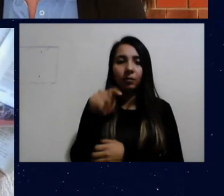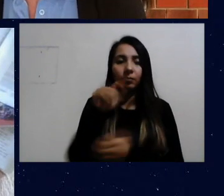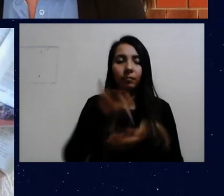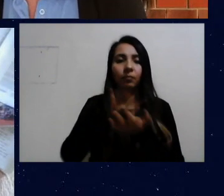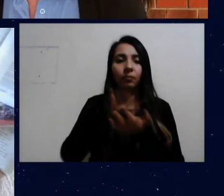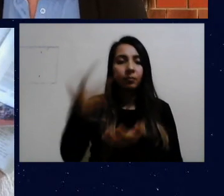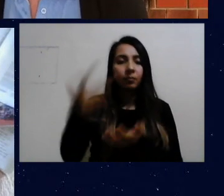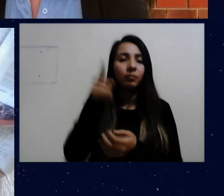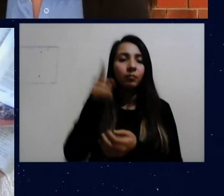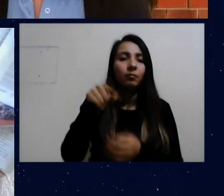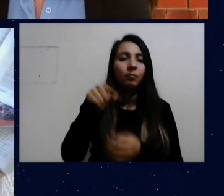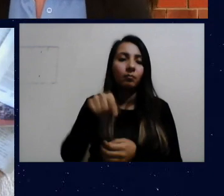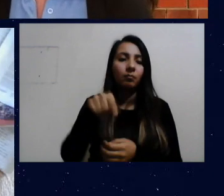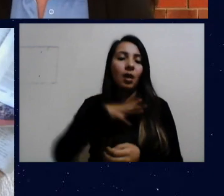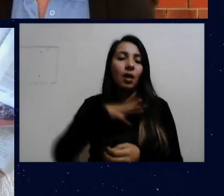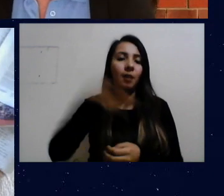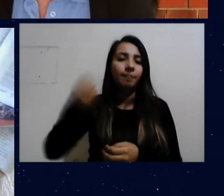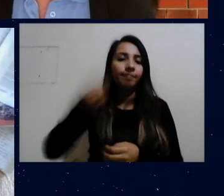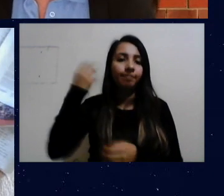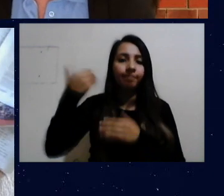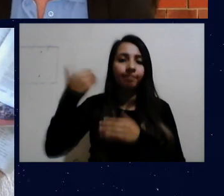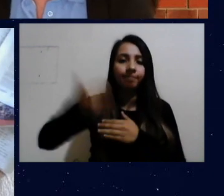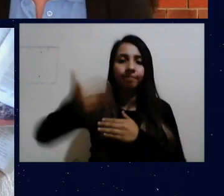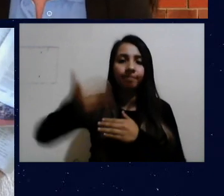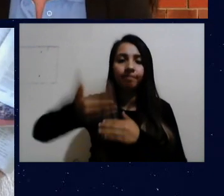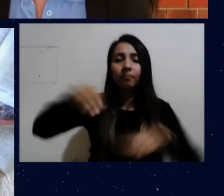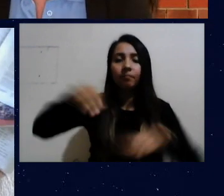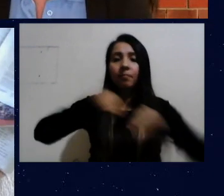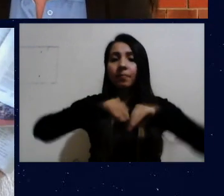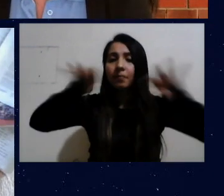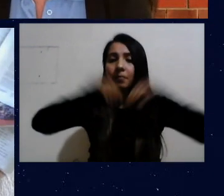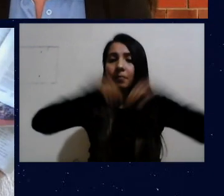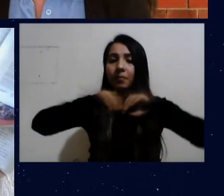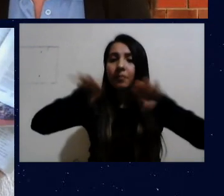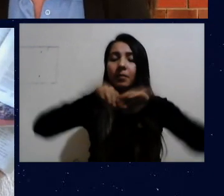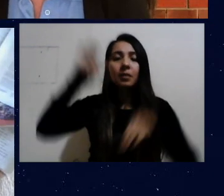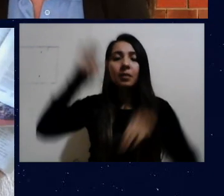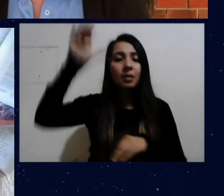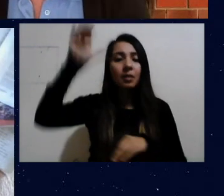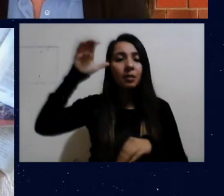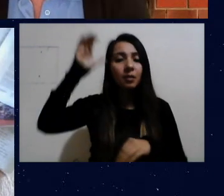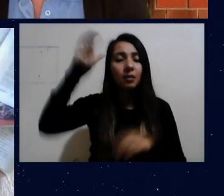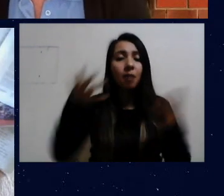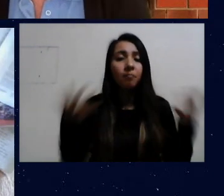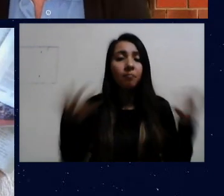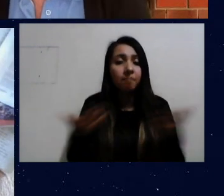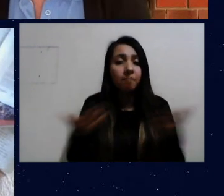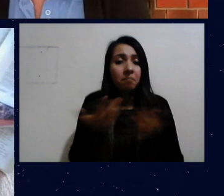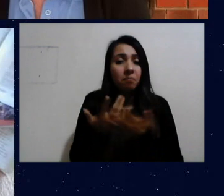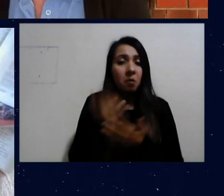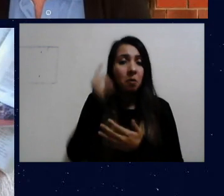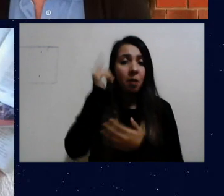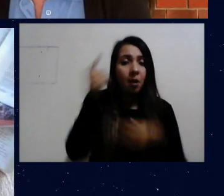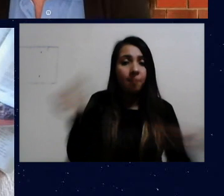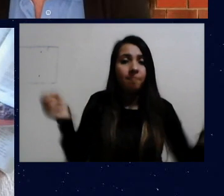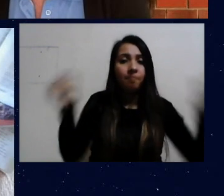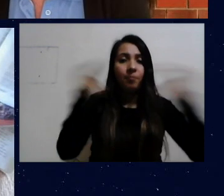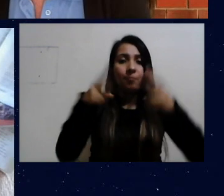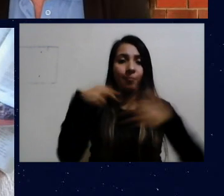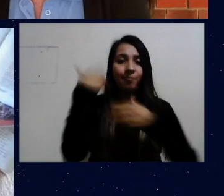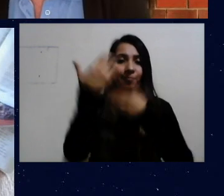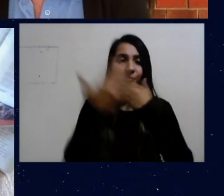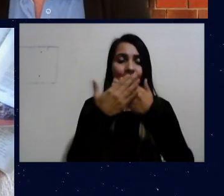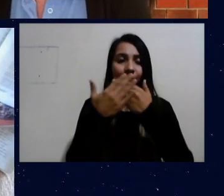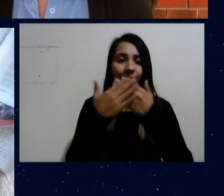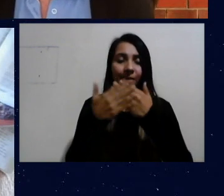ciencia. Y bueno, los esperamos para la próxima charla de astrobiología para todos en el mes de noviembre